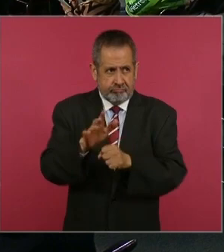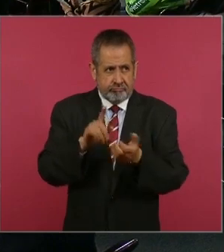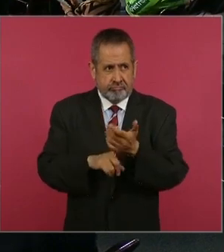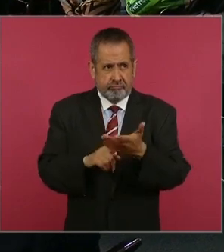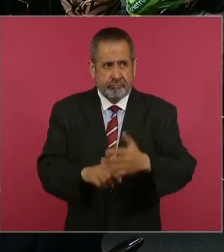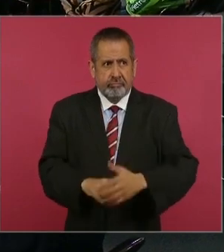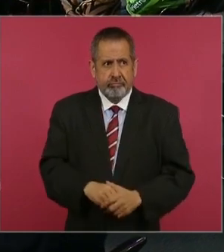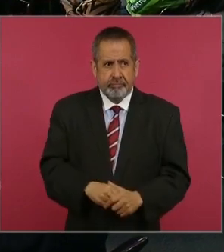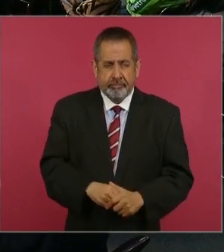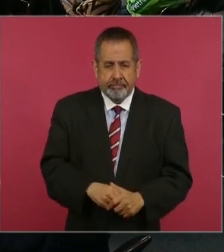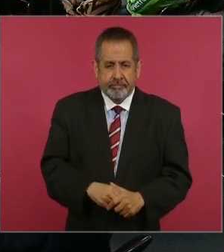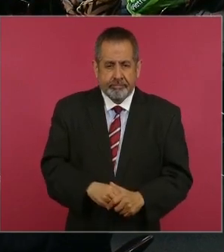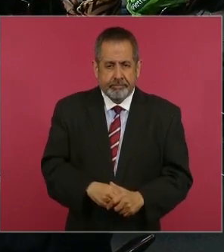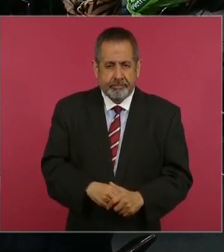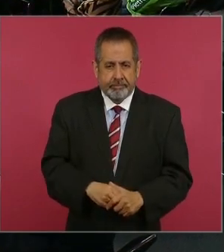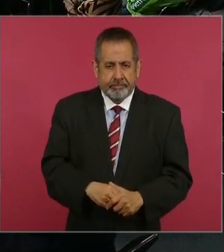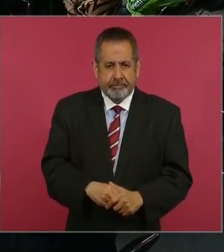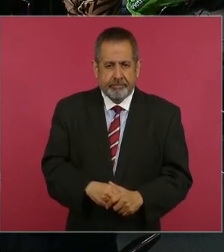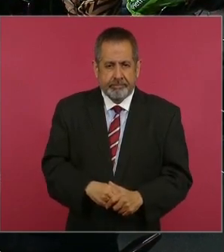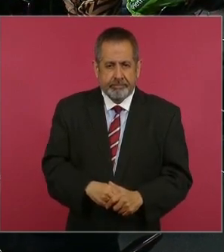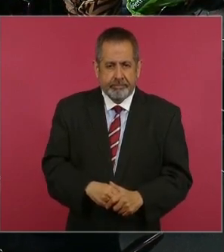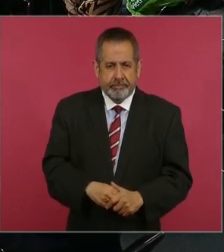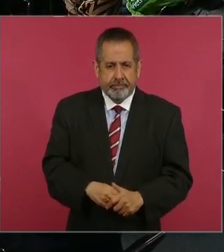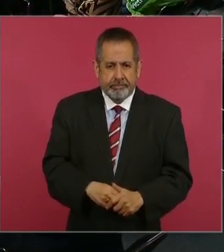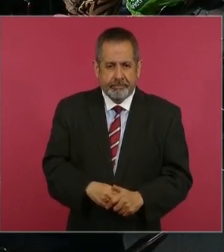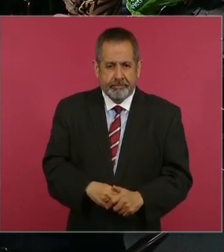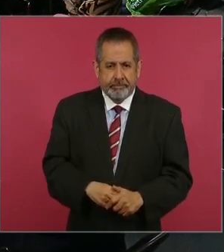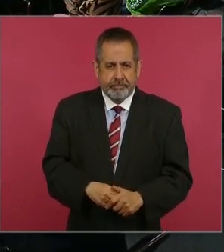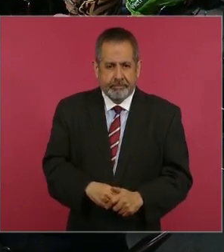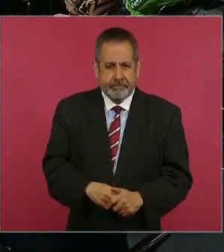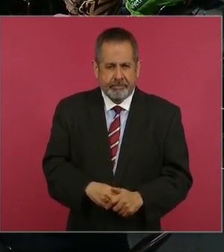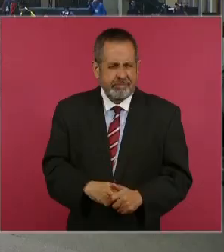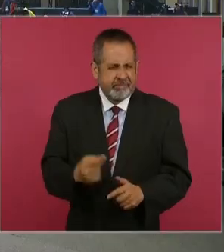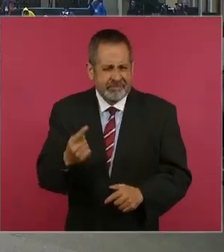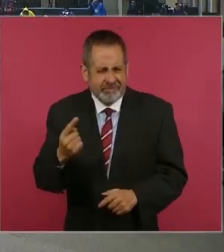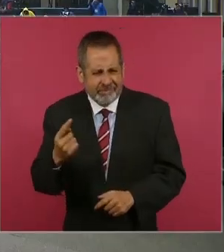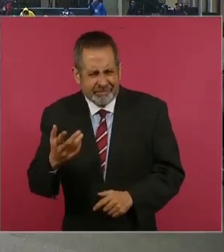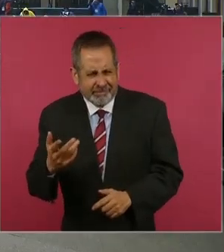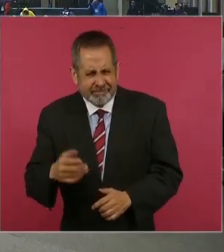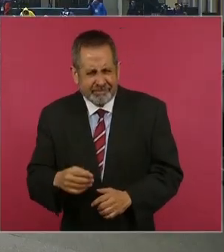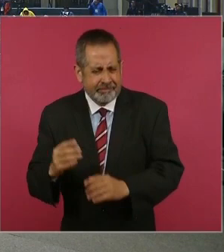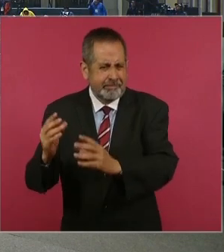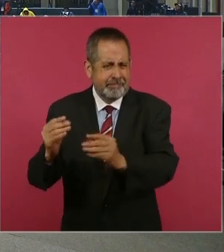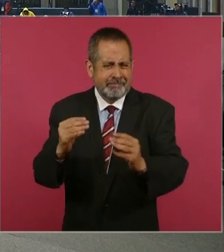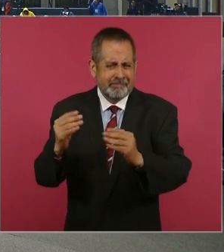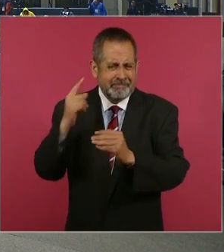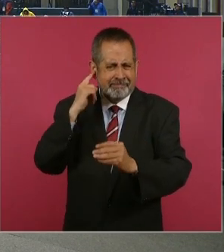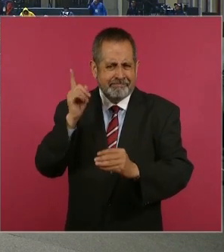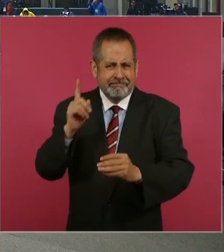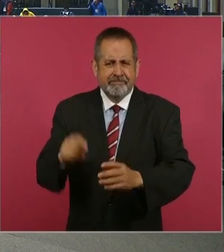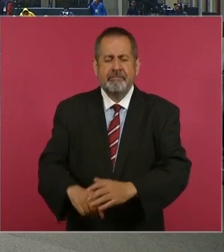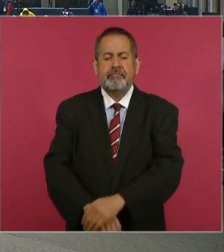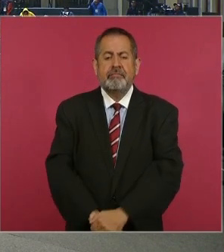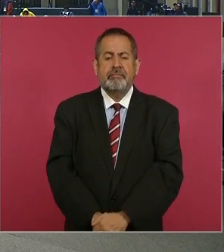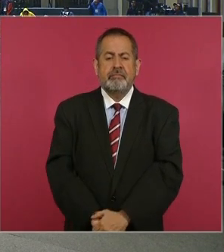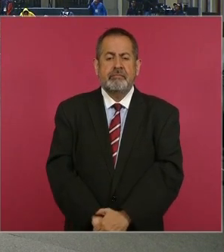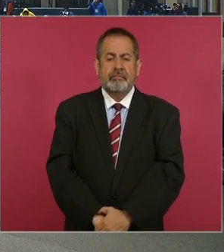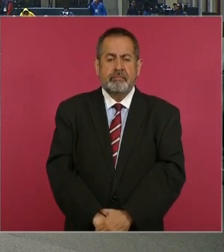escrito Cómo as tiene una redacción ambigua tiene una redacción ambigua La